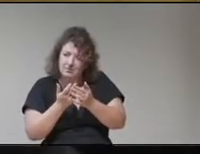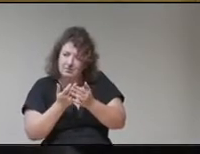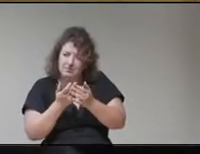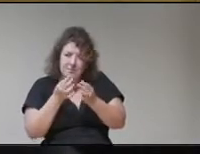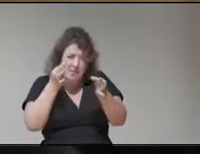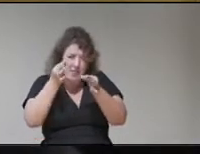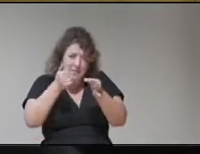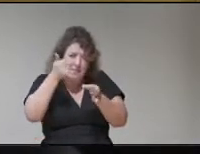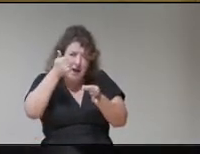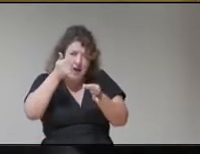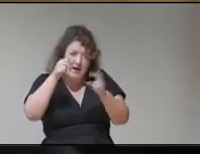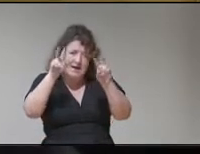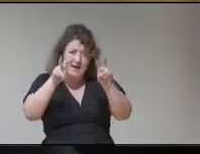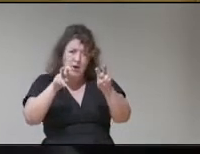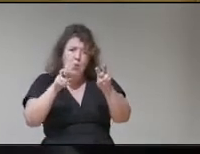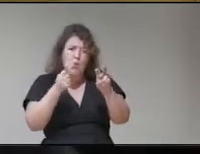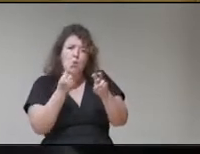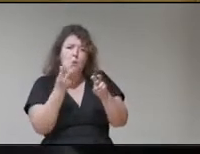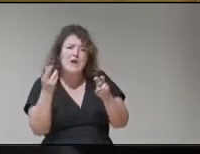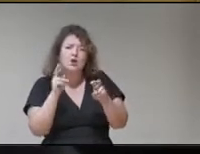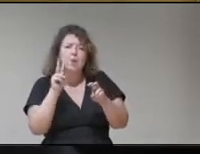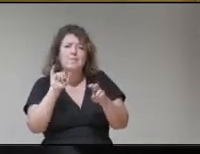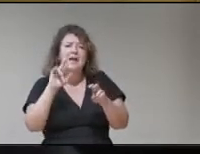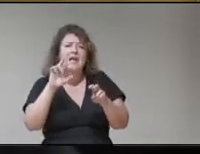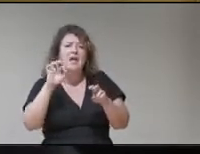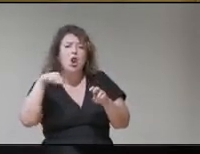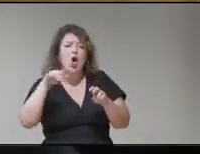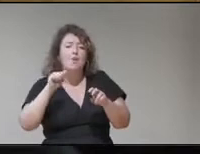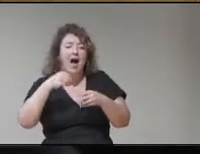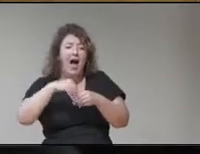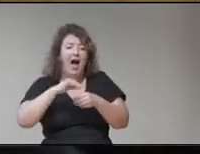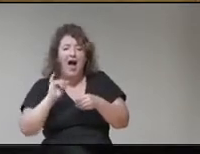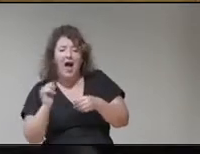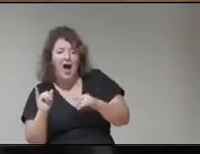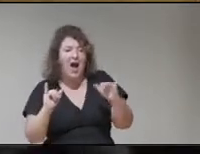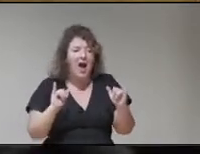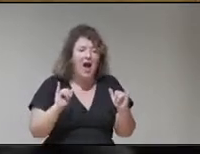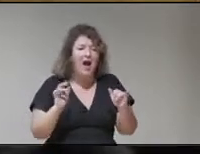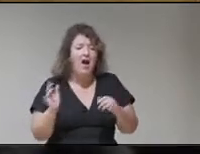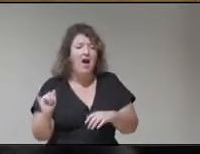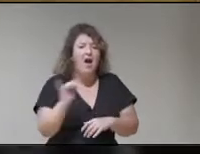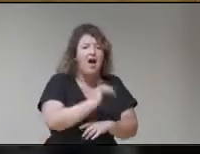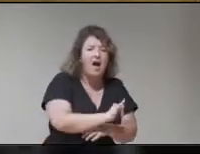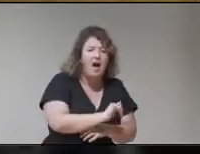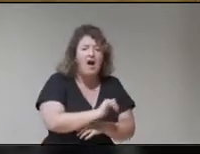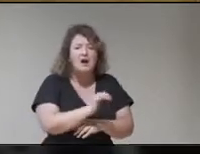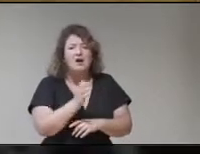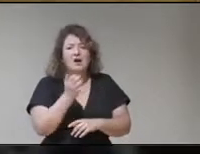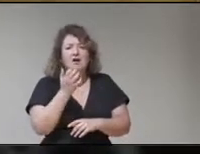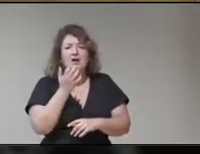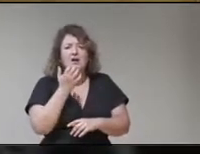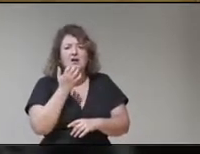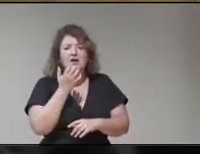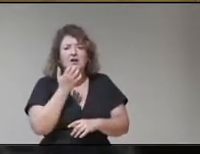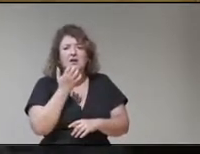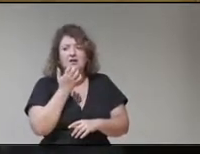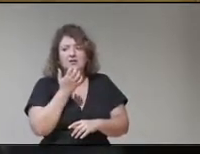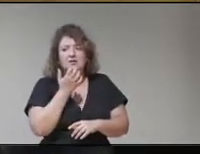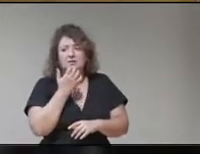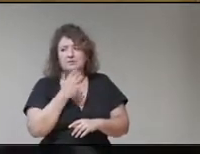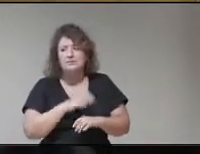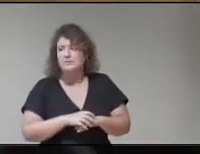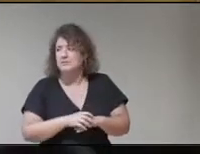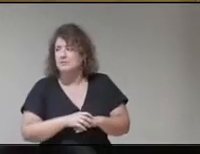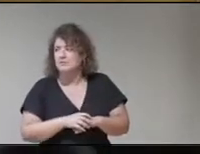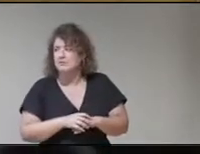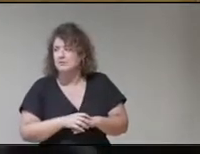precisión entre qué cantidad de viroma hay en un lado y en otro y qué diferencias hay entre lo que hacen unos y lo que hacen otros? Los dos viromas. No